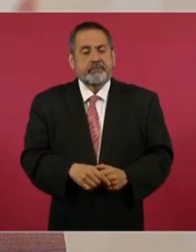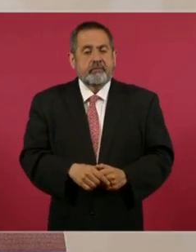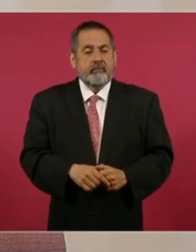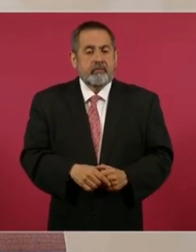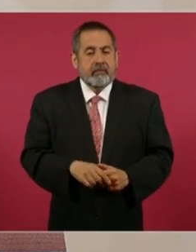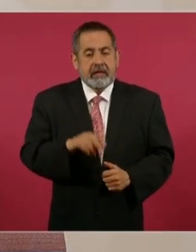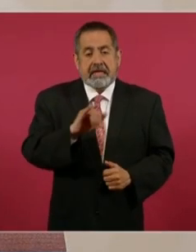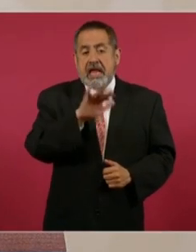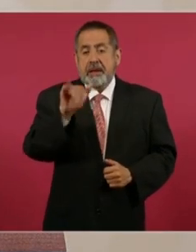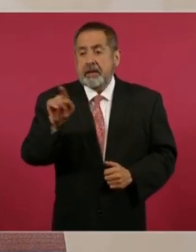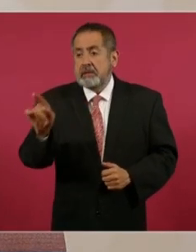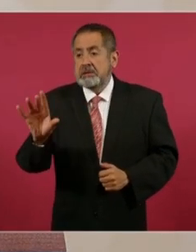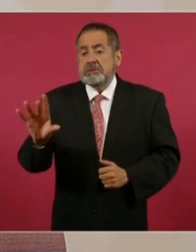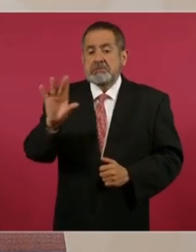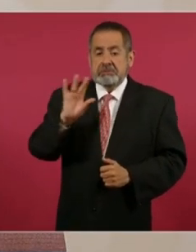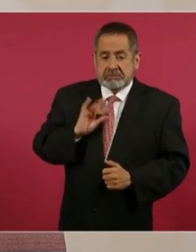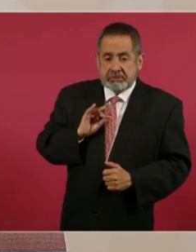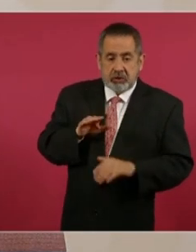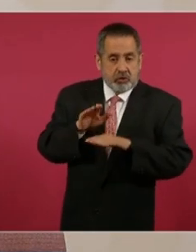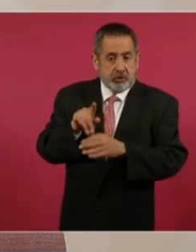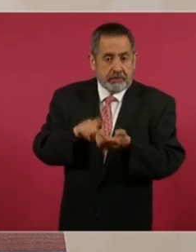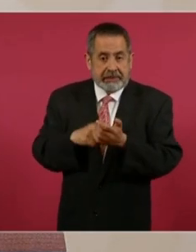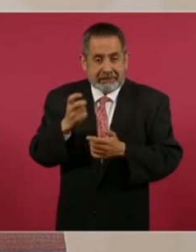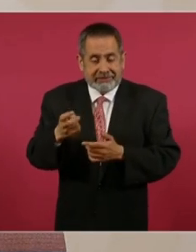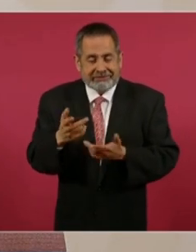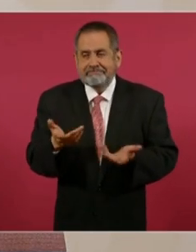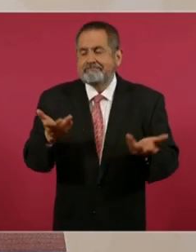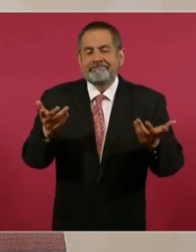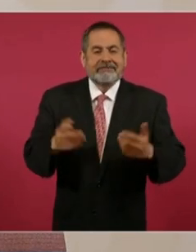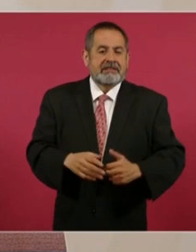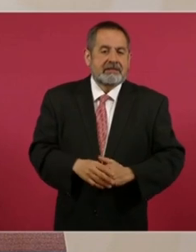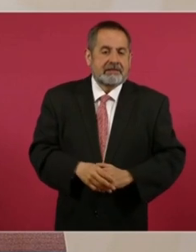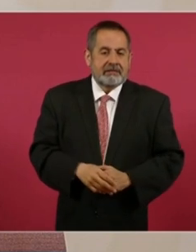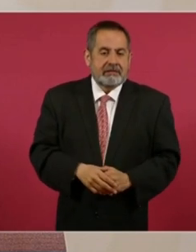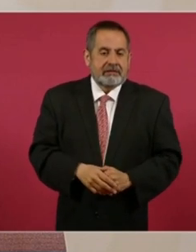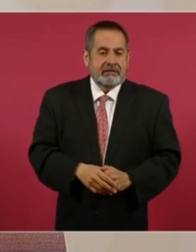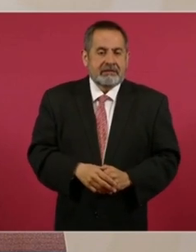me iba a comentar algo sobre eso.